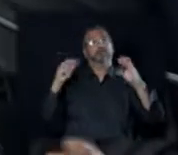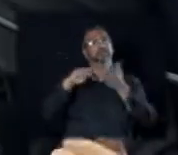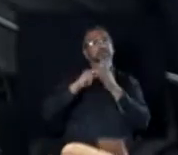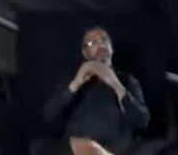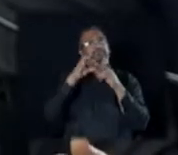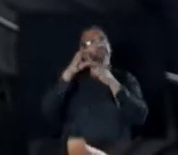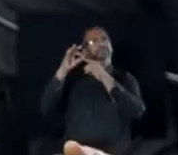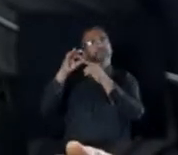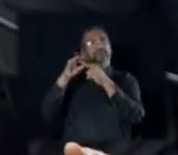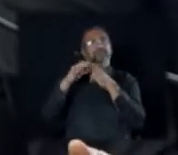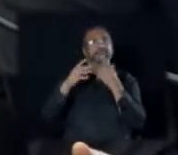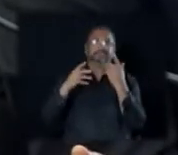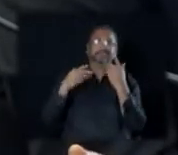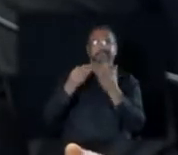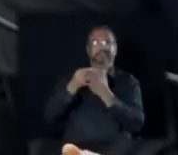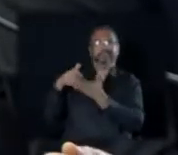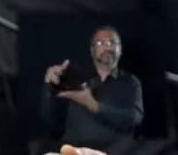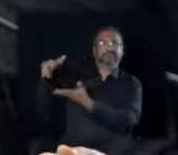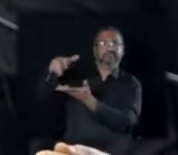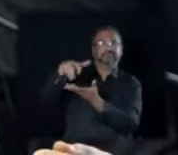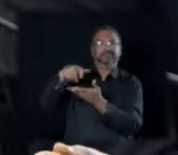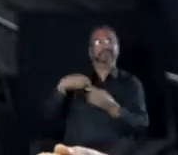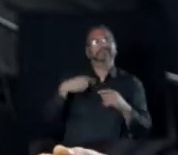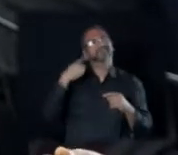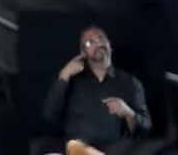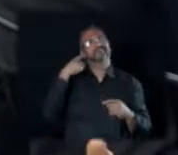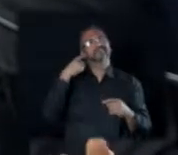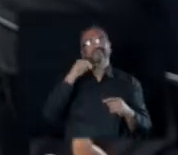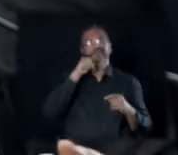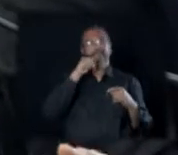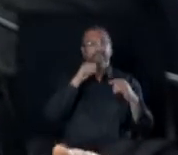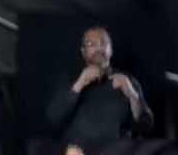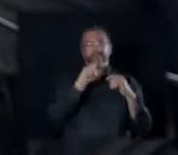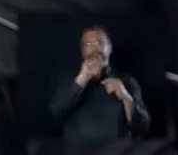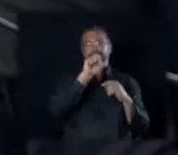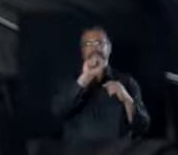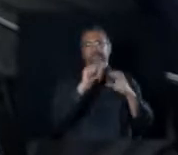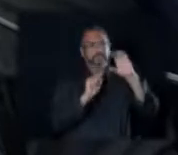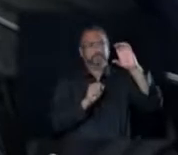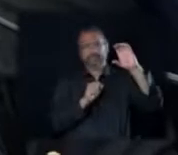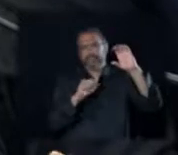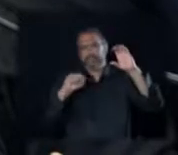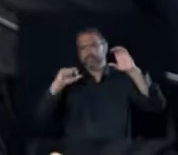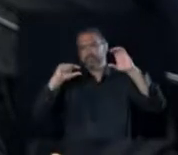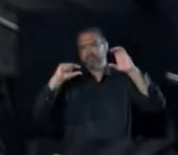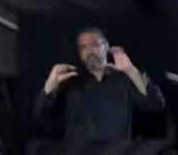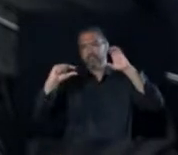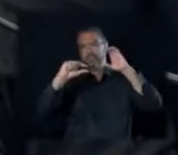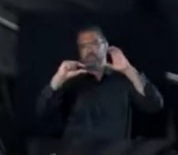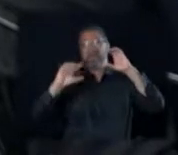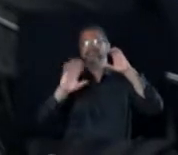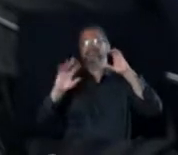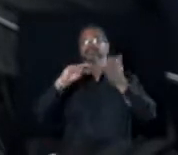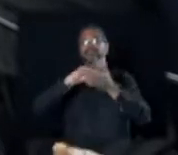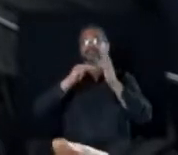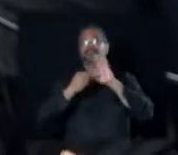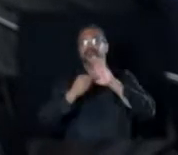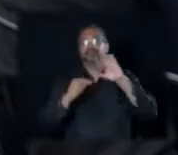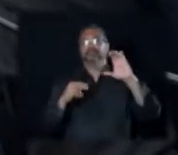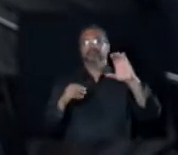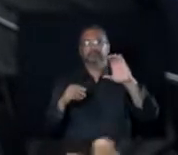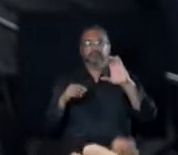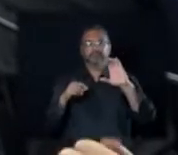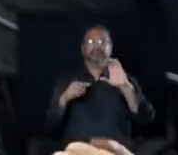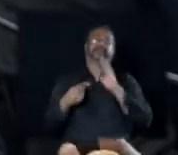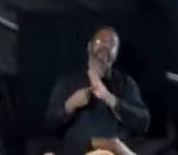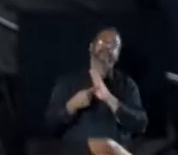recaudos especiales y activos. No es solamente sobre cuentas de efectivo fuera del TSA, eso pasaba con